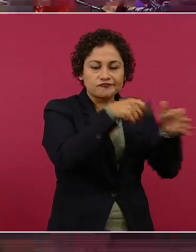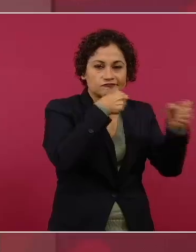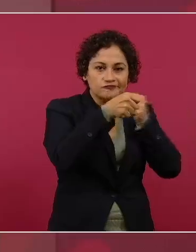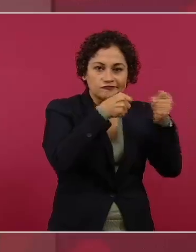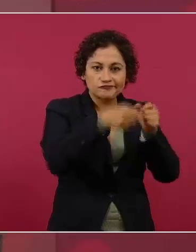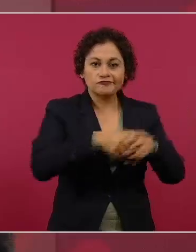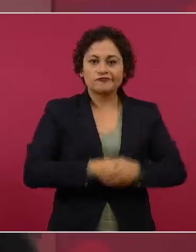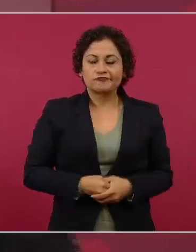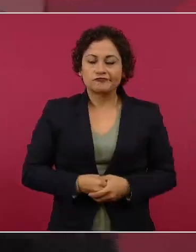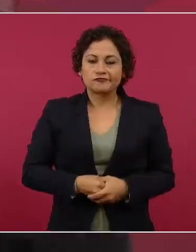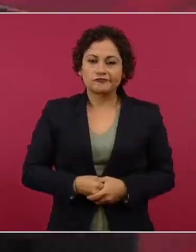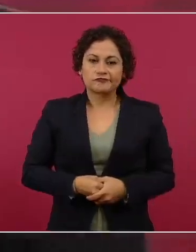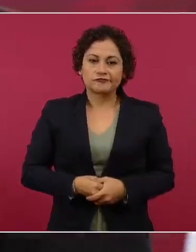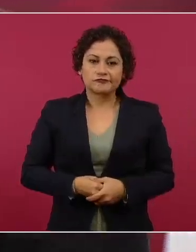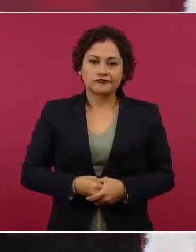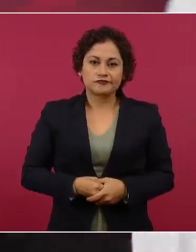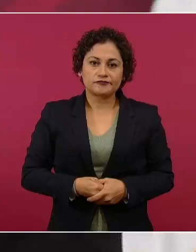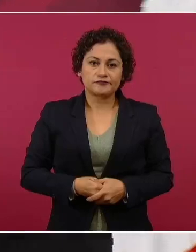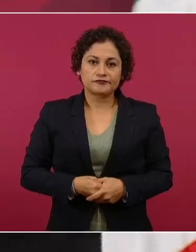como